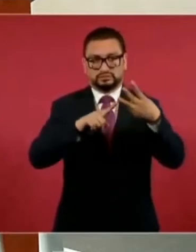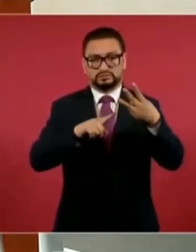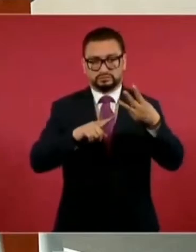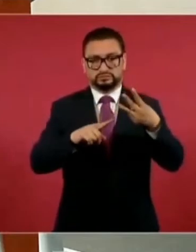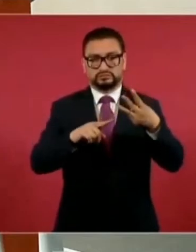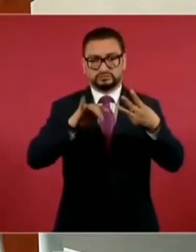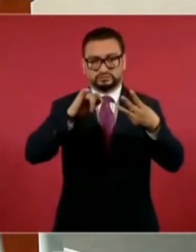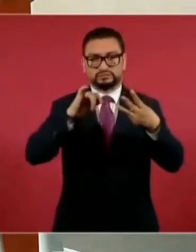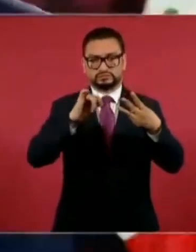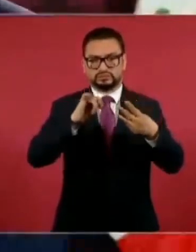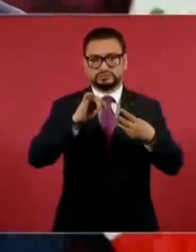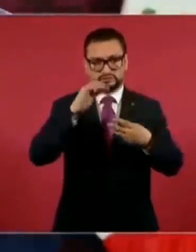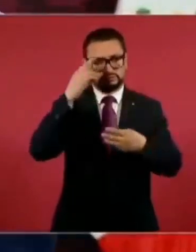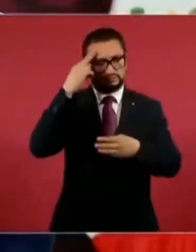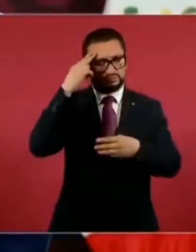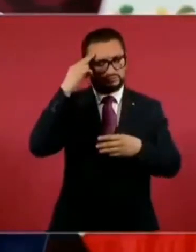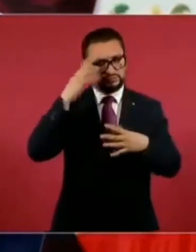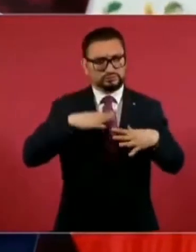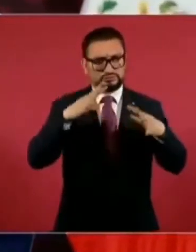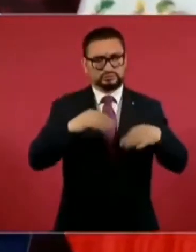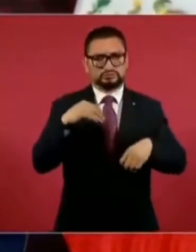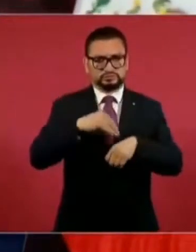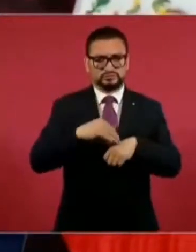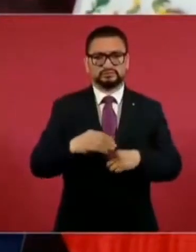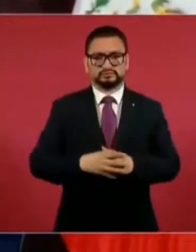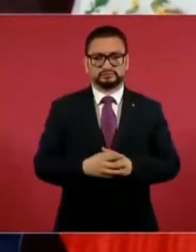eso lo creó Porfirio Díaz.